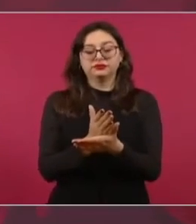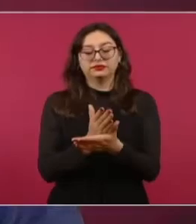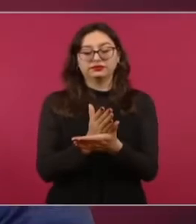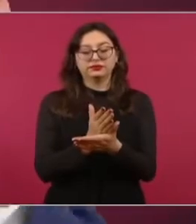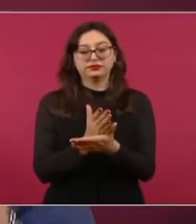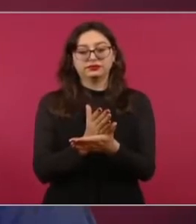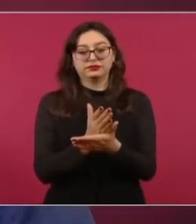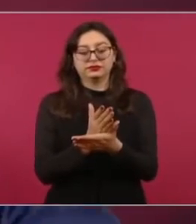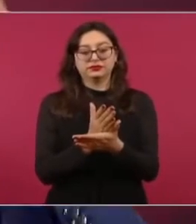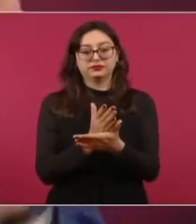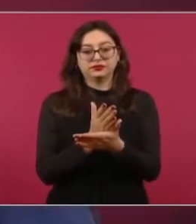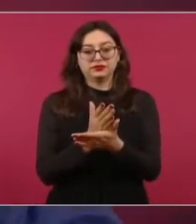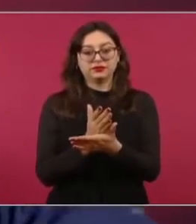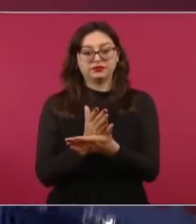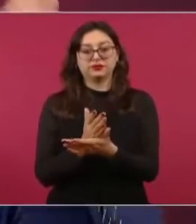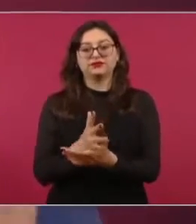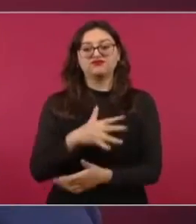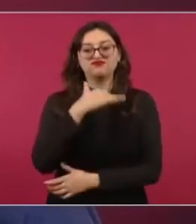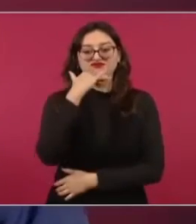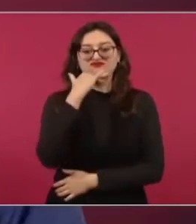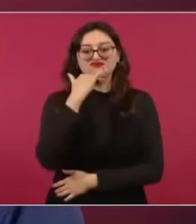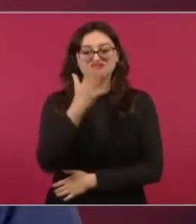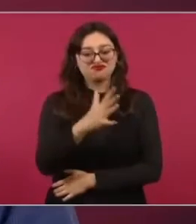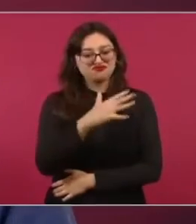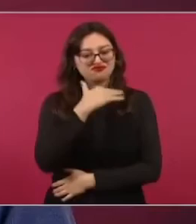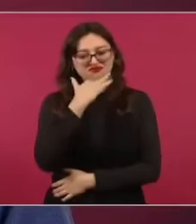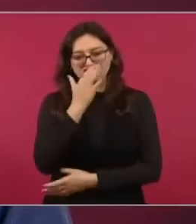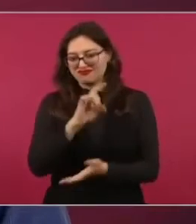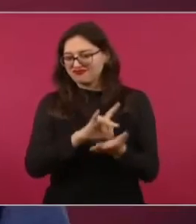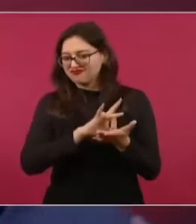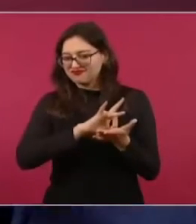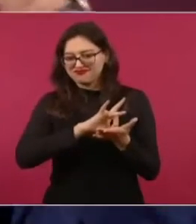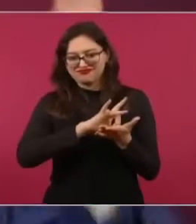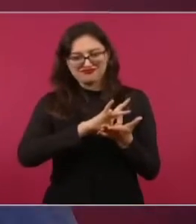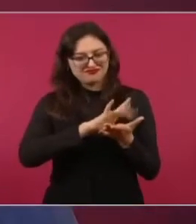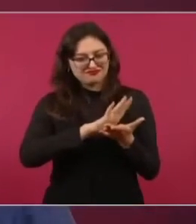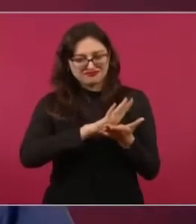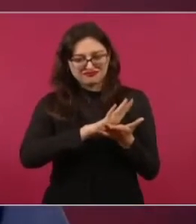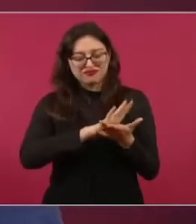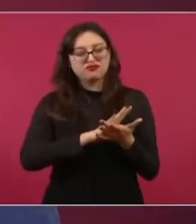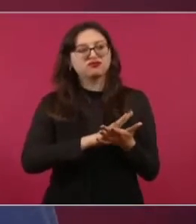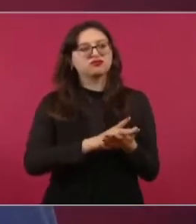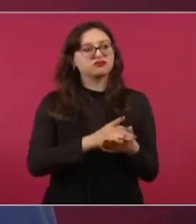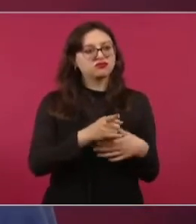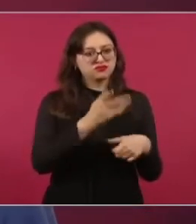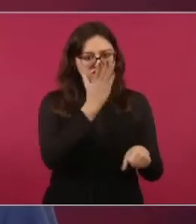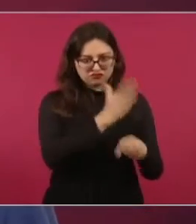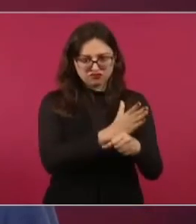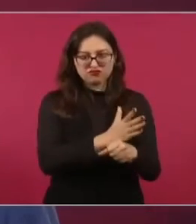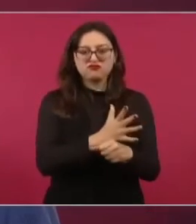que se destierre de México la corrupción, que no haya impunidad